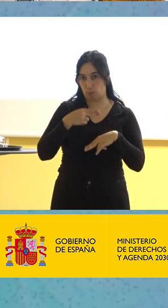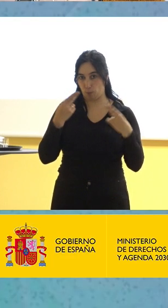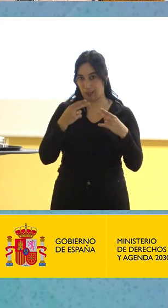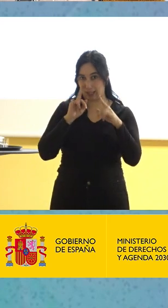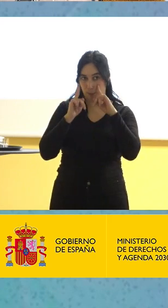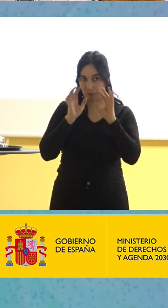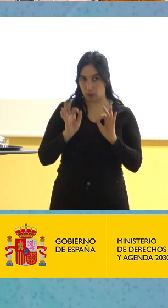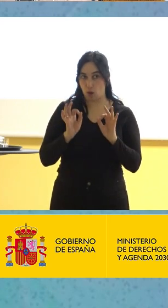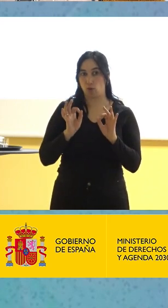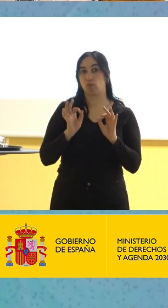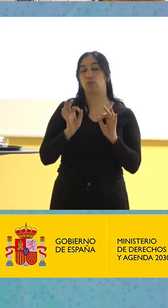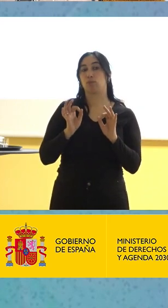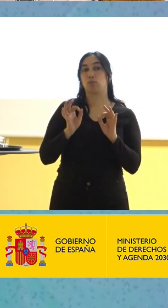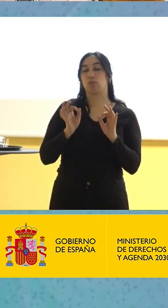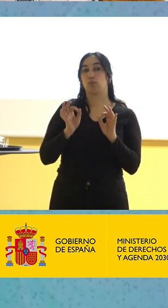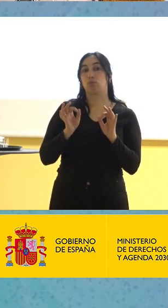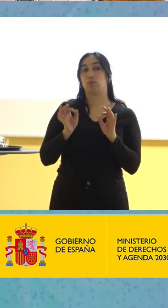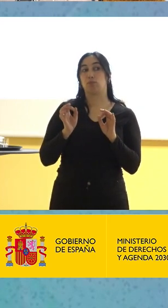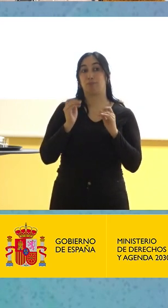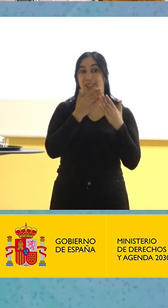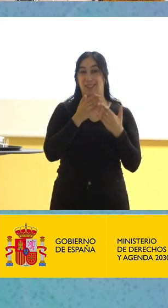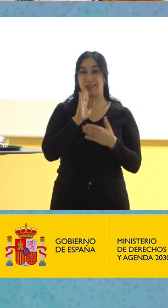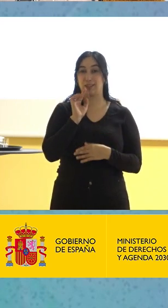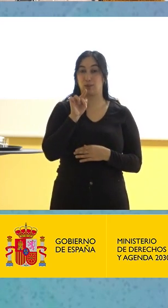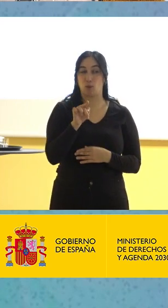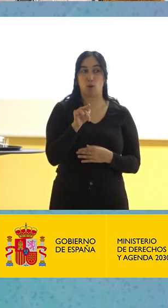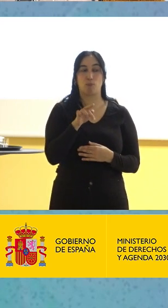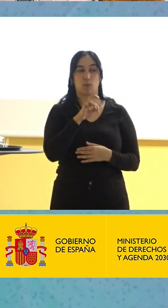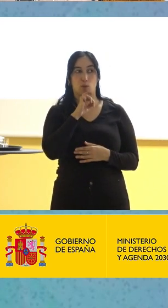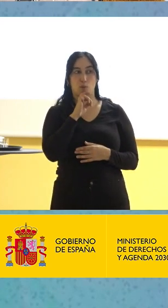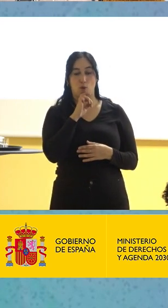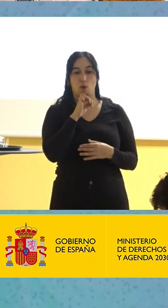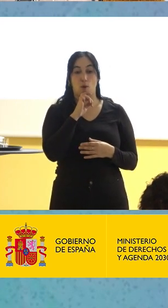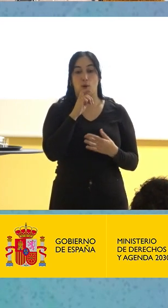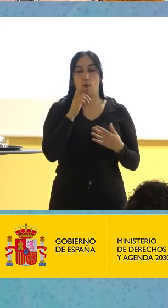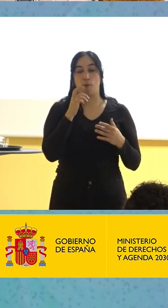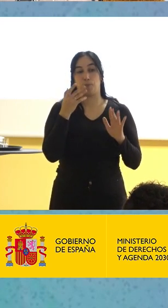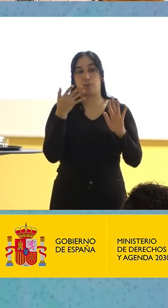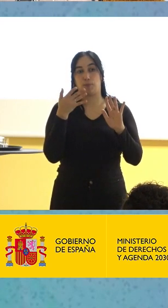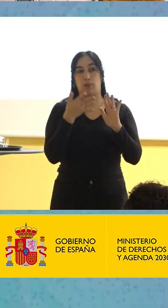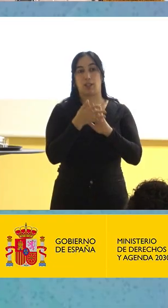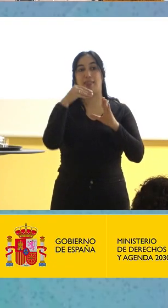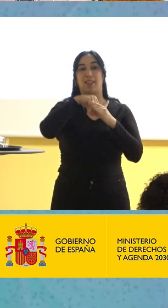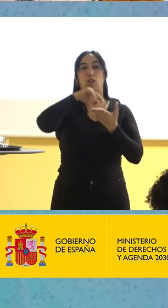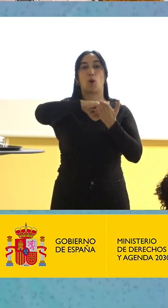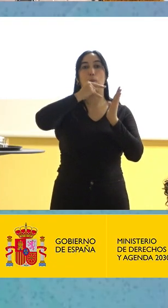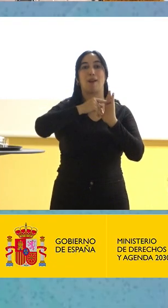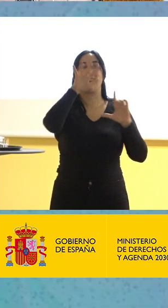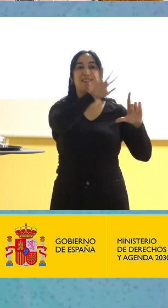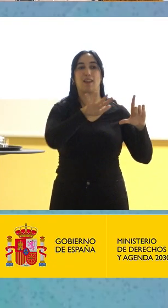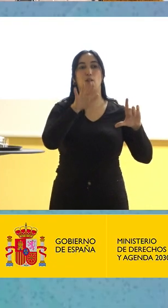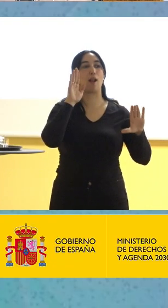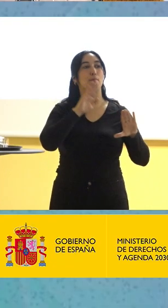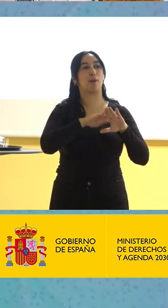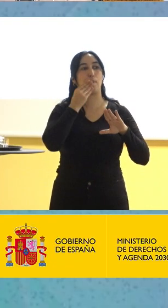prevención y bueno, este estudio se enmarca dentro del Plan Nacional para el